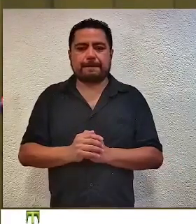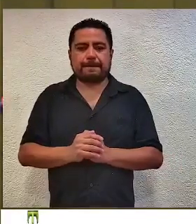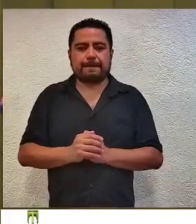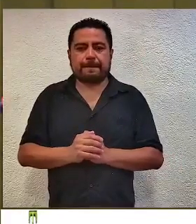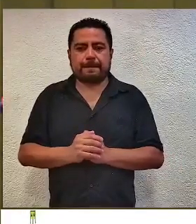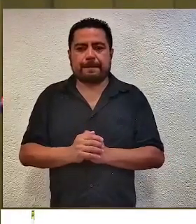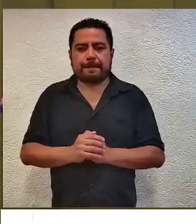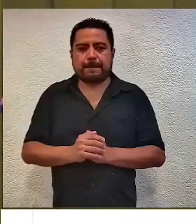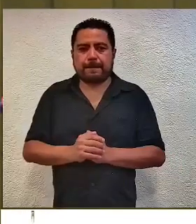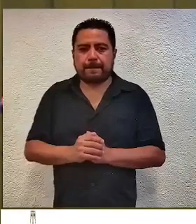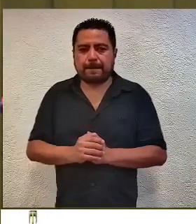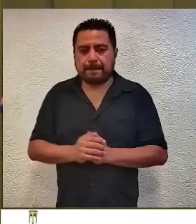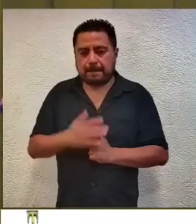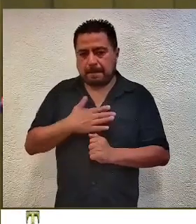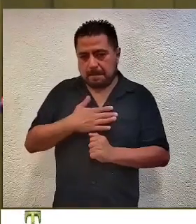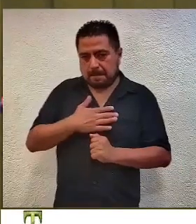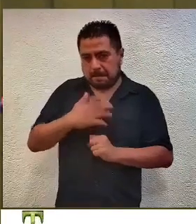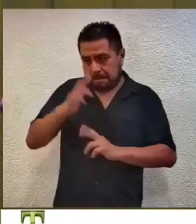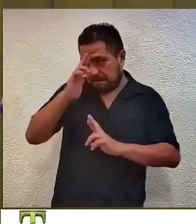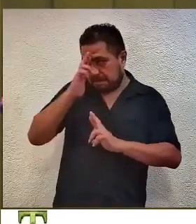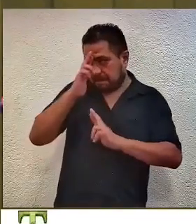pues la respeto